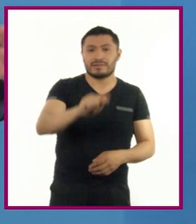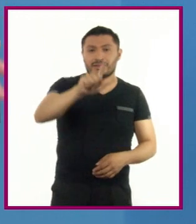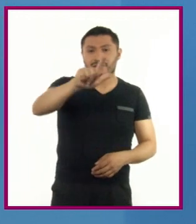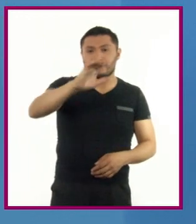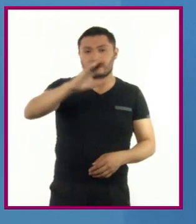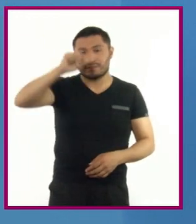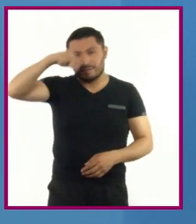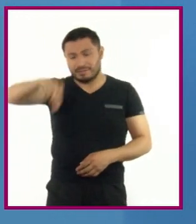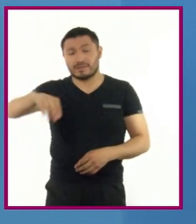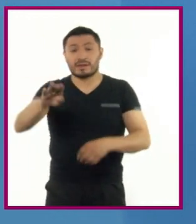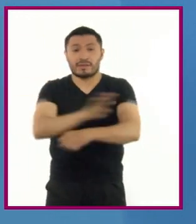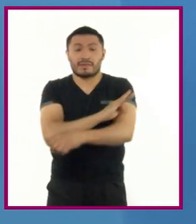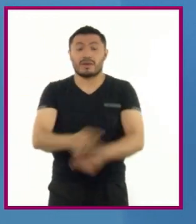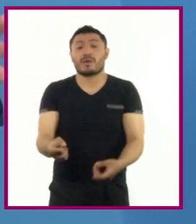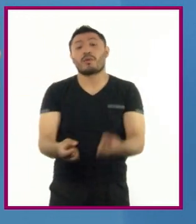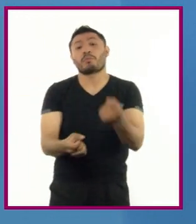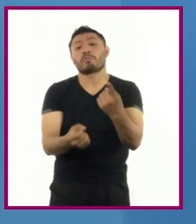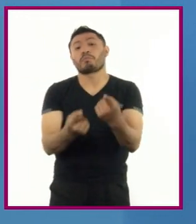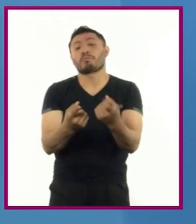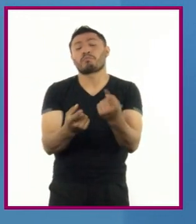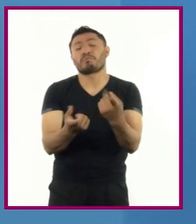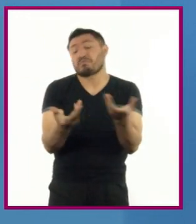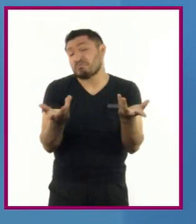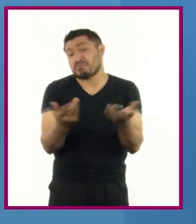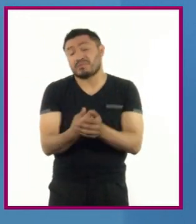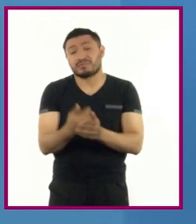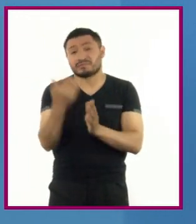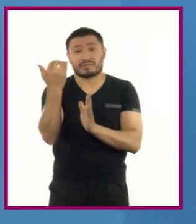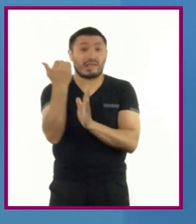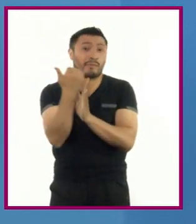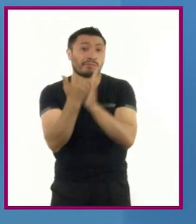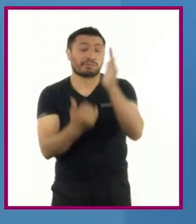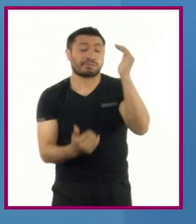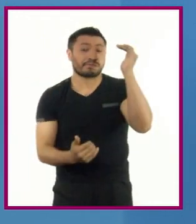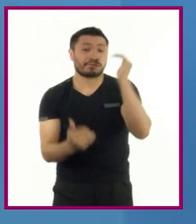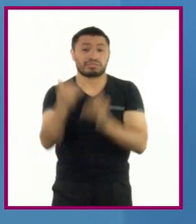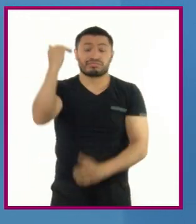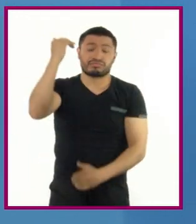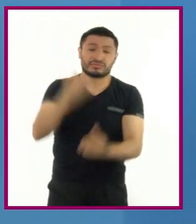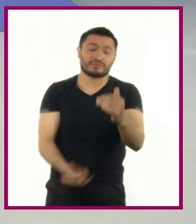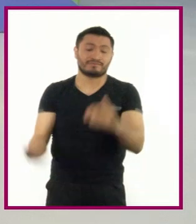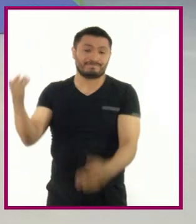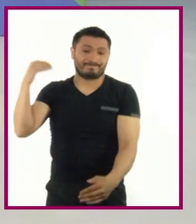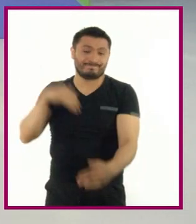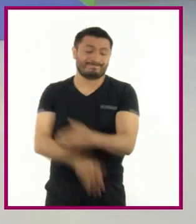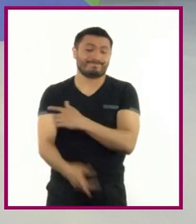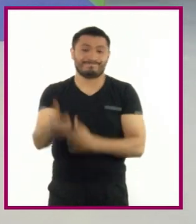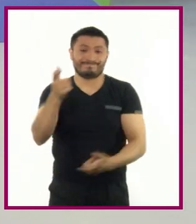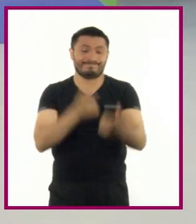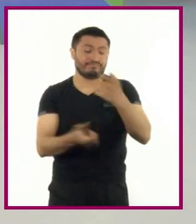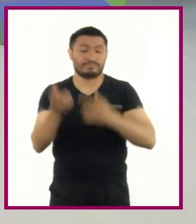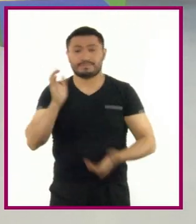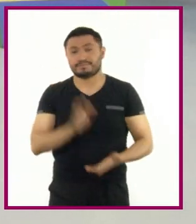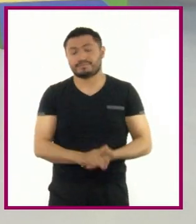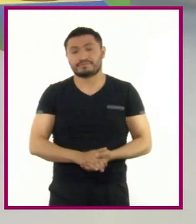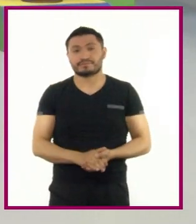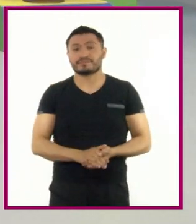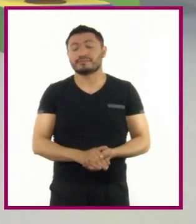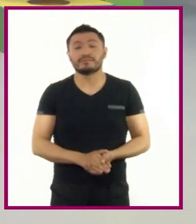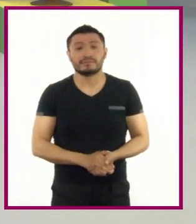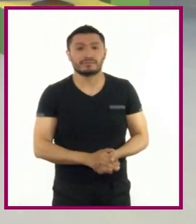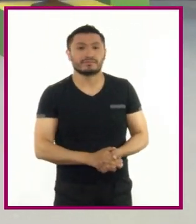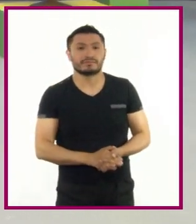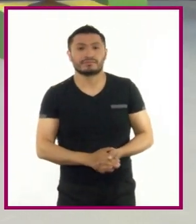e incrementar las desigualdades, ya de por sí profundas, que sufrían los sectores más vulnerables del país. Por